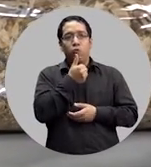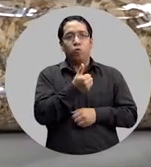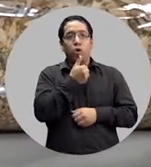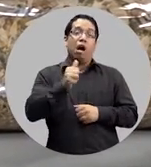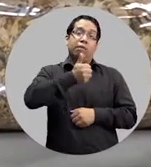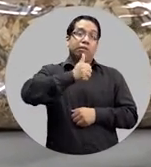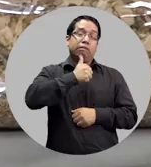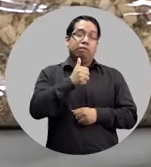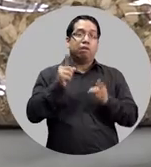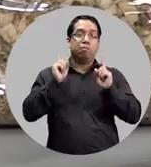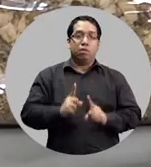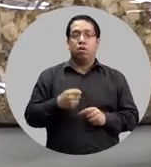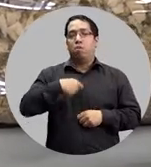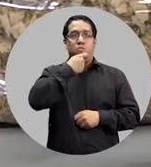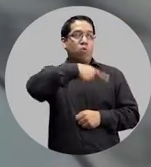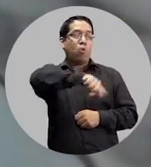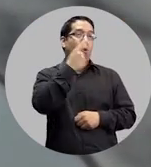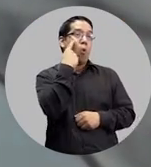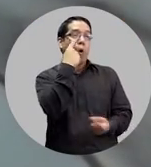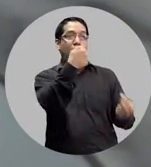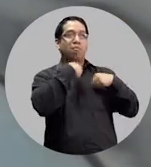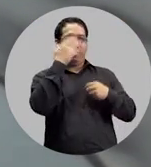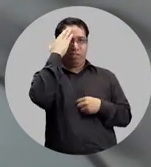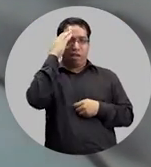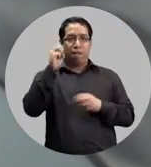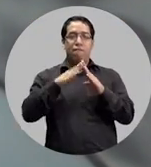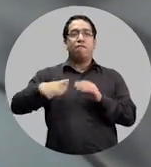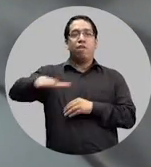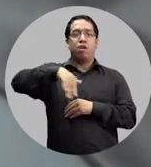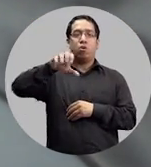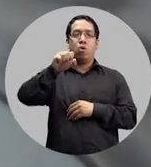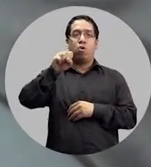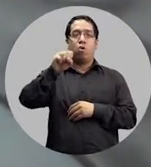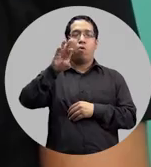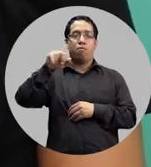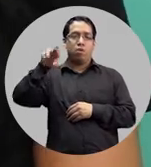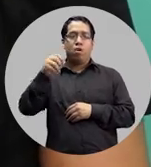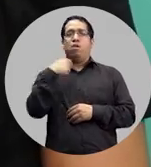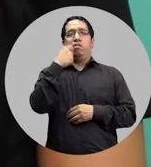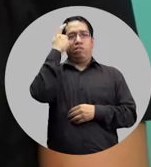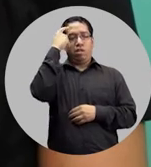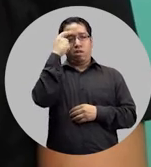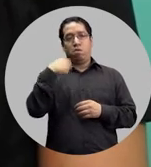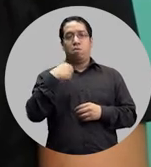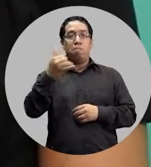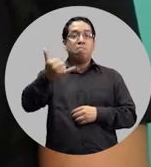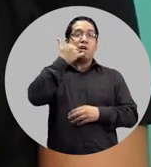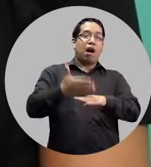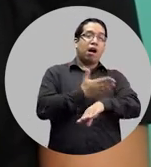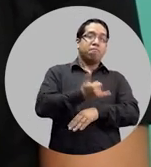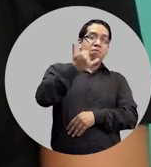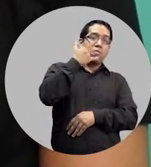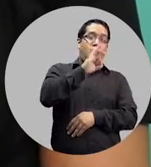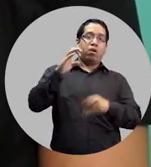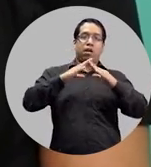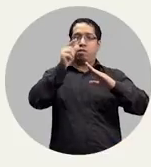en el tereré también. La gente que me conoce, ¿verdad? Soy de Barrio Obrero, entonces la gente me llama o se van directamente a mi casa para